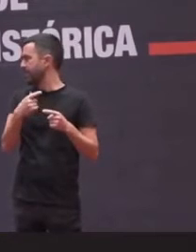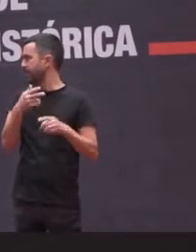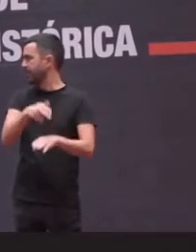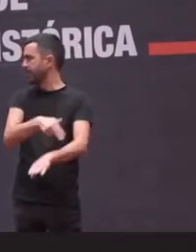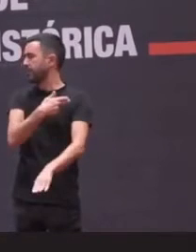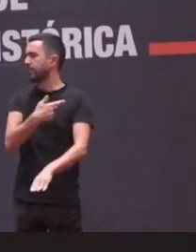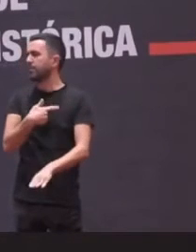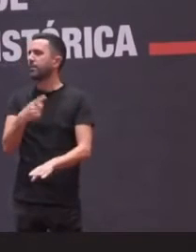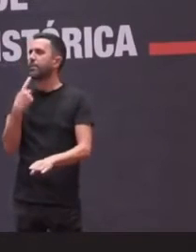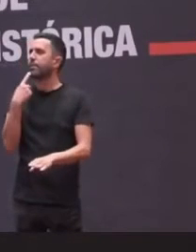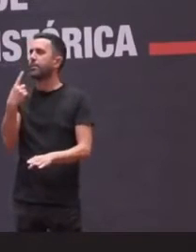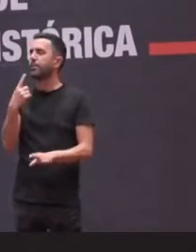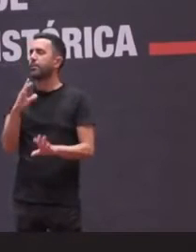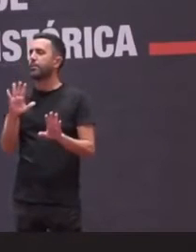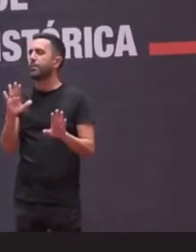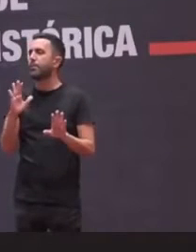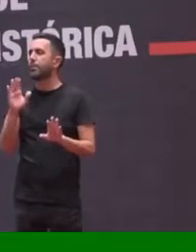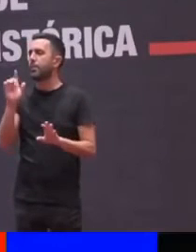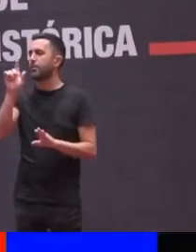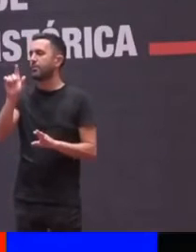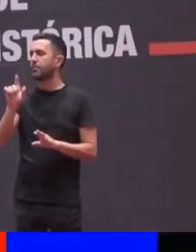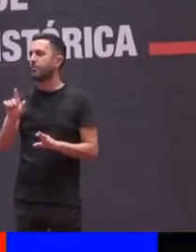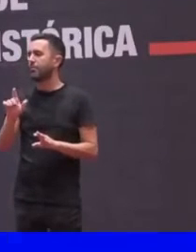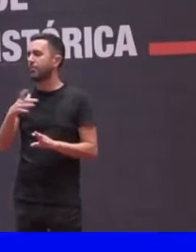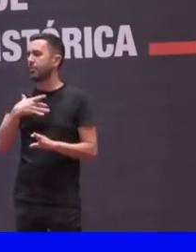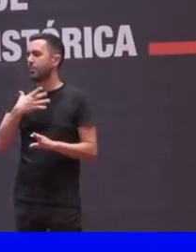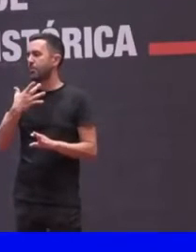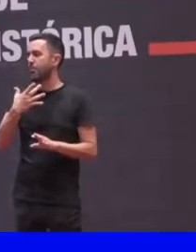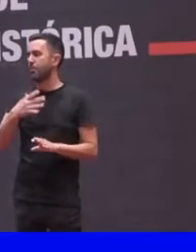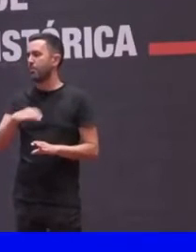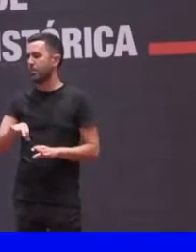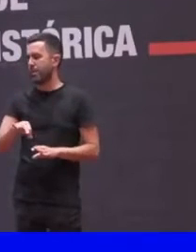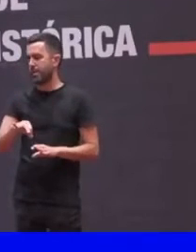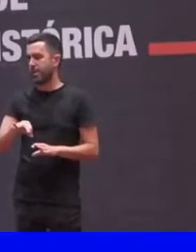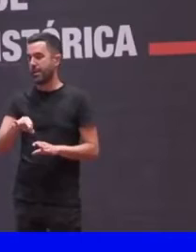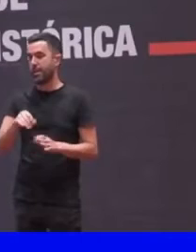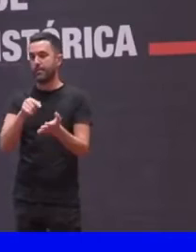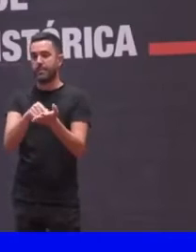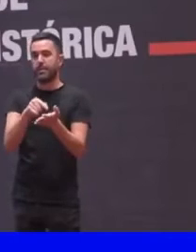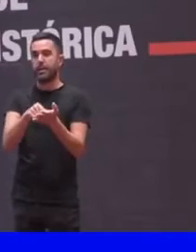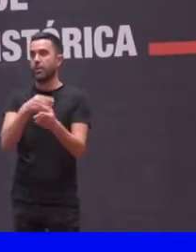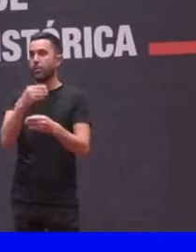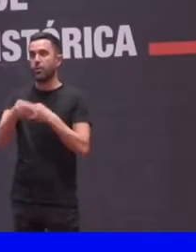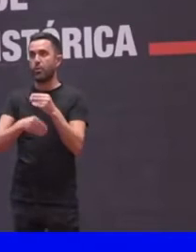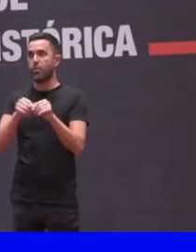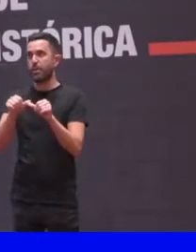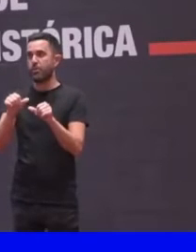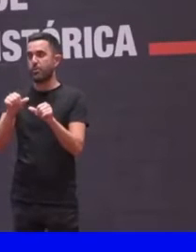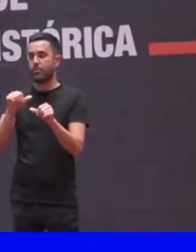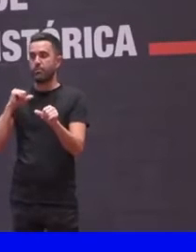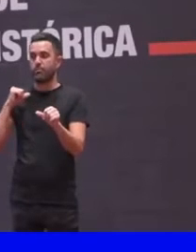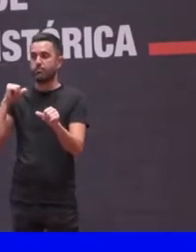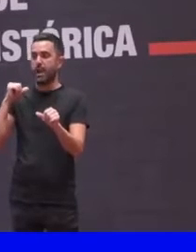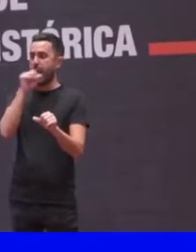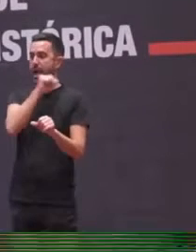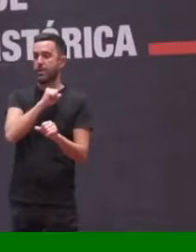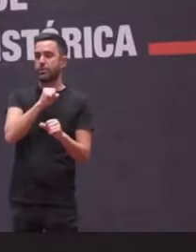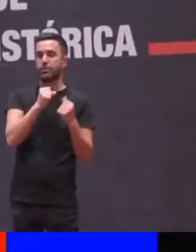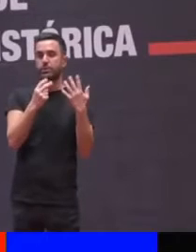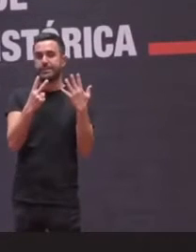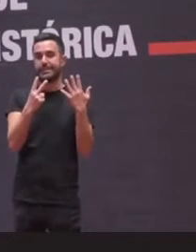quen podía ter reivindicado a titularidade do ben non o fixo durante, dendo anos 70, poñamos